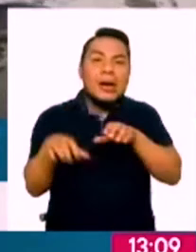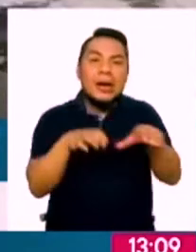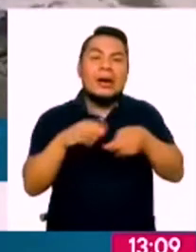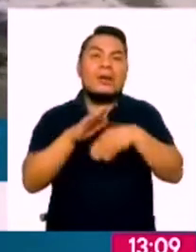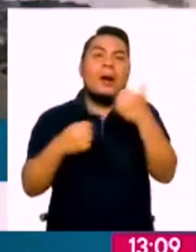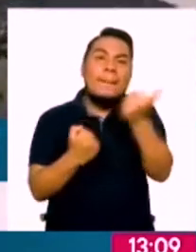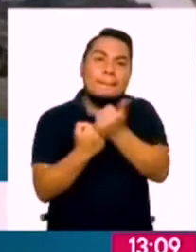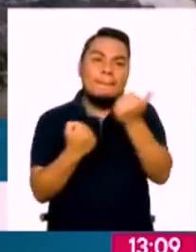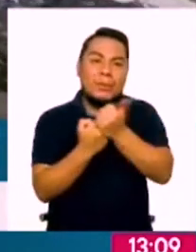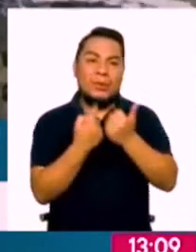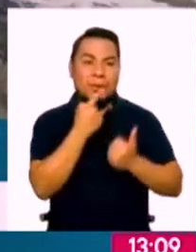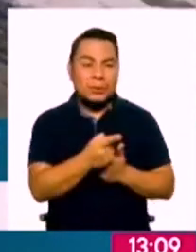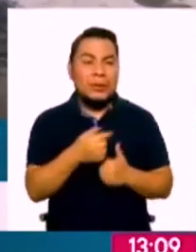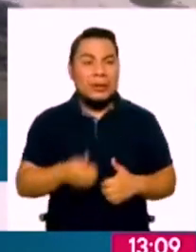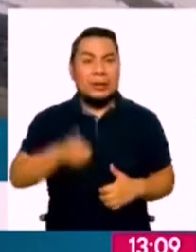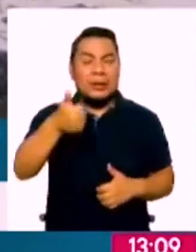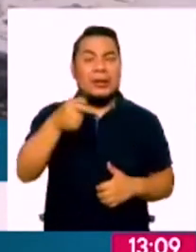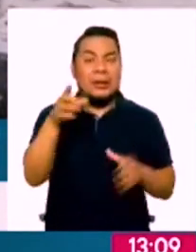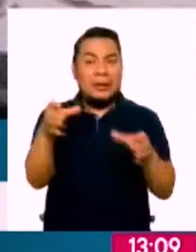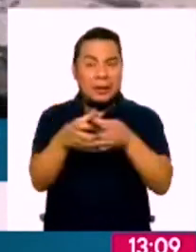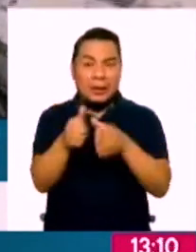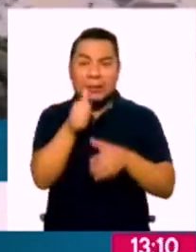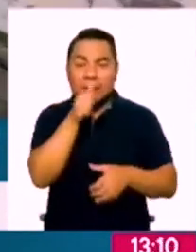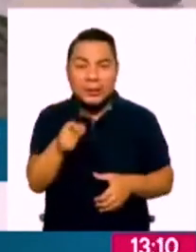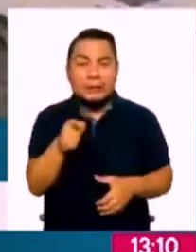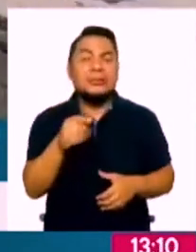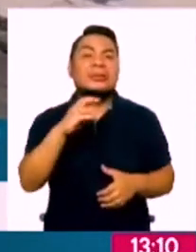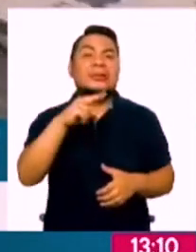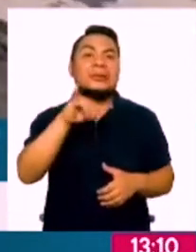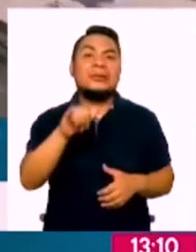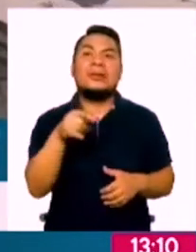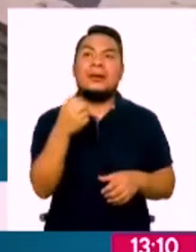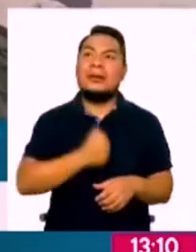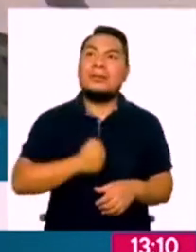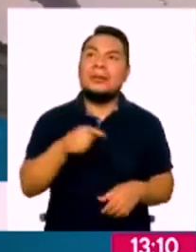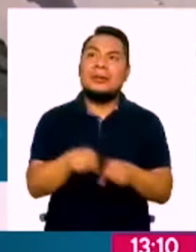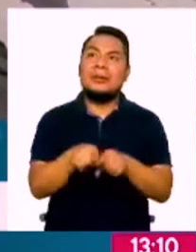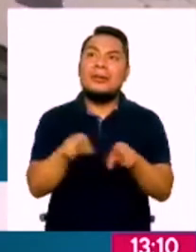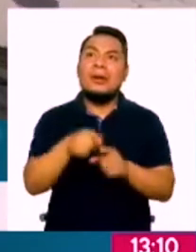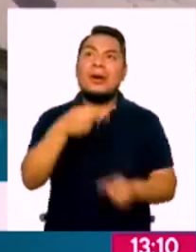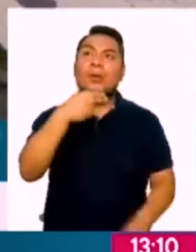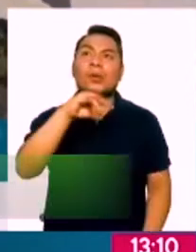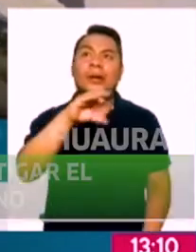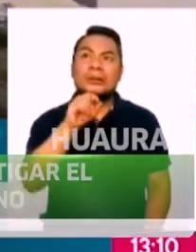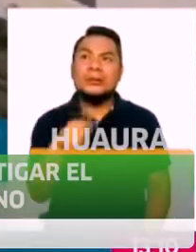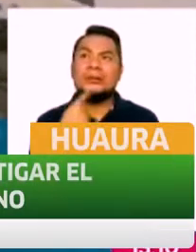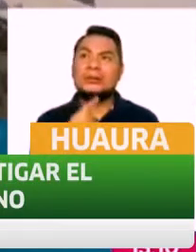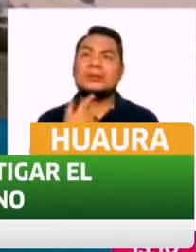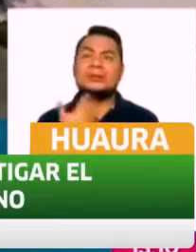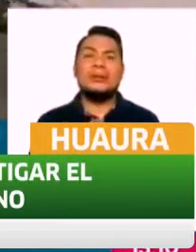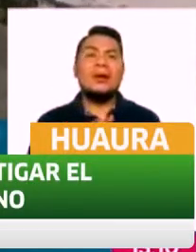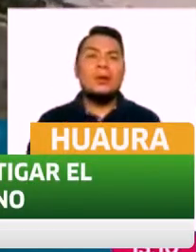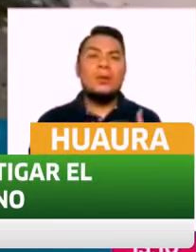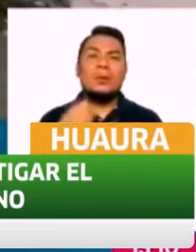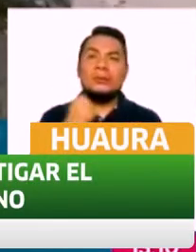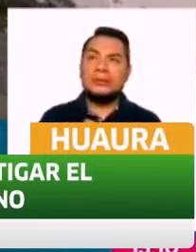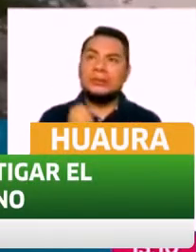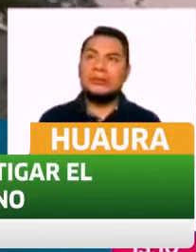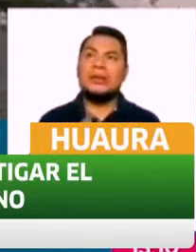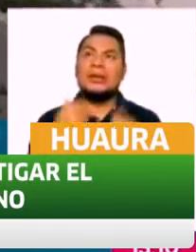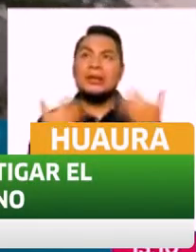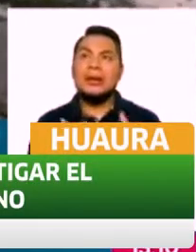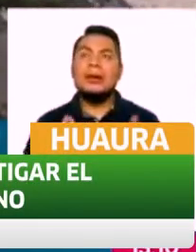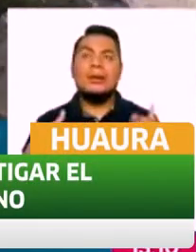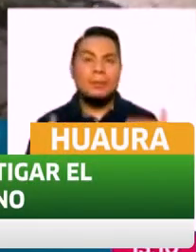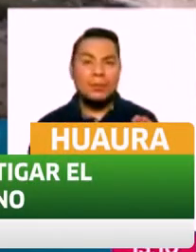el apoyo de las entidades privadas de Chancay fundamentalmente, y también de Huacho y de Aucayama, estamos trabajando ya